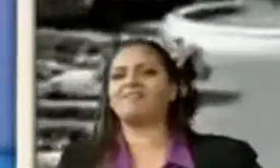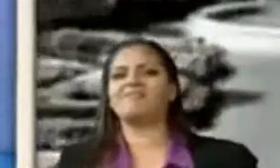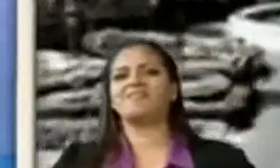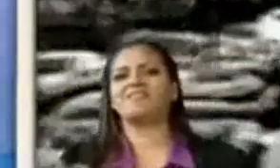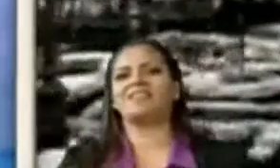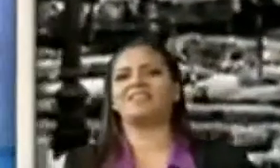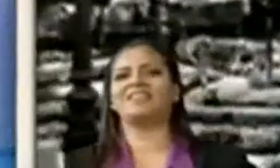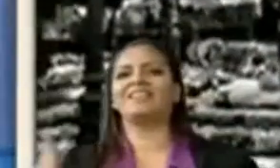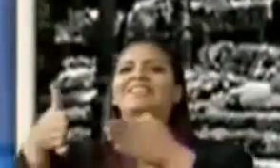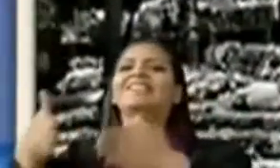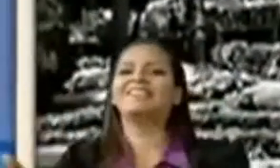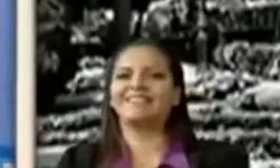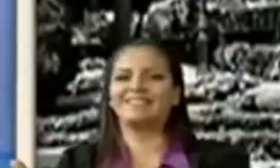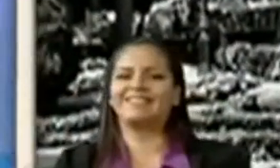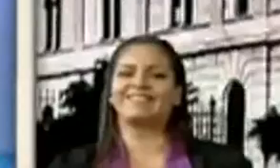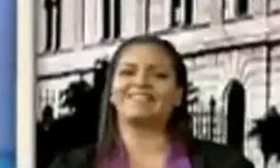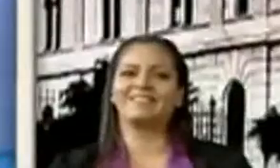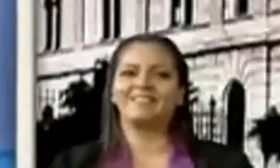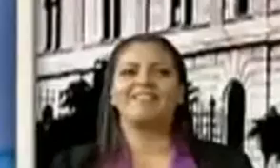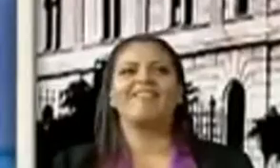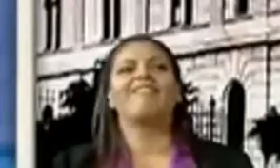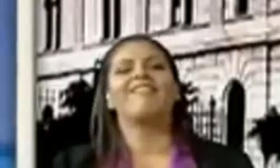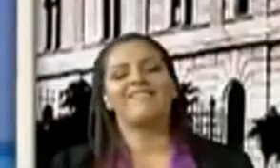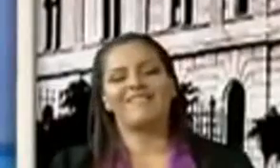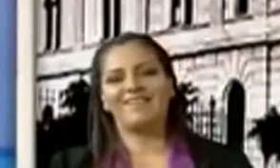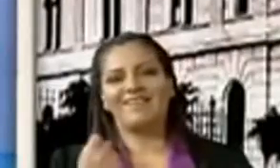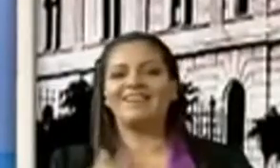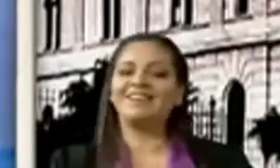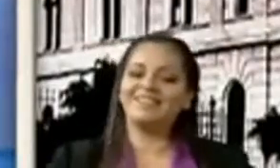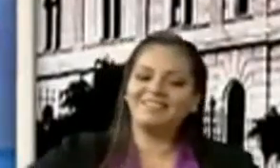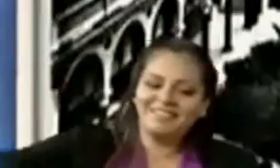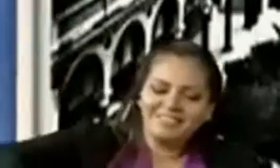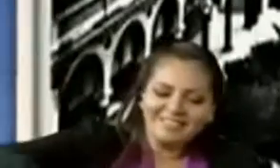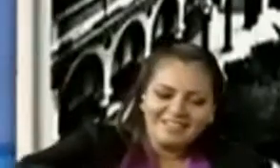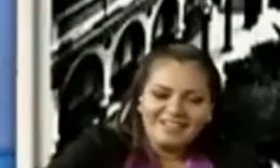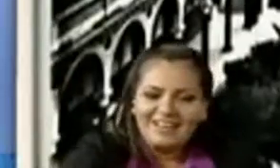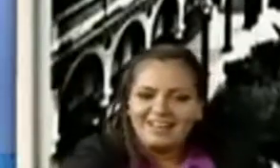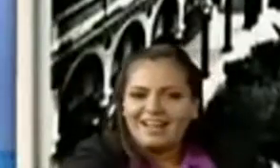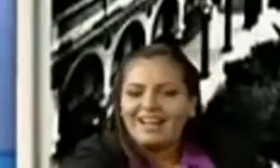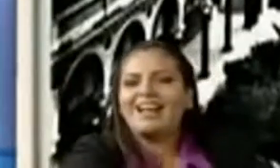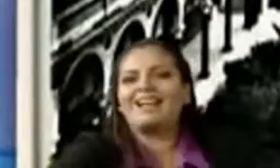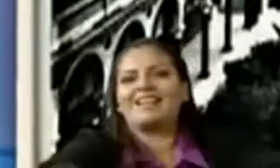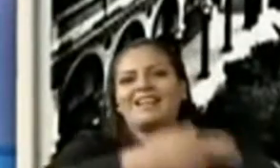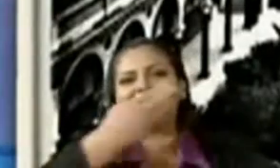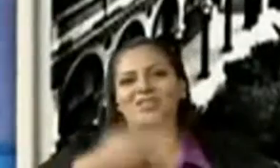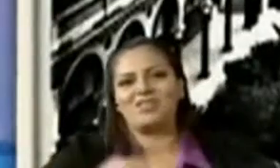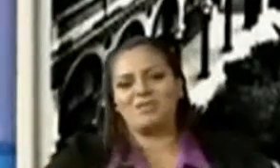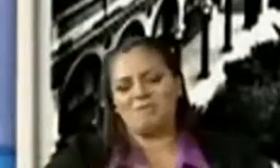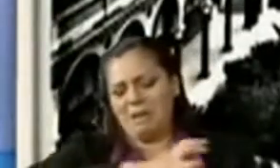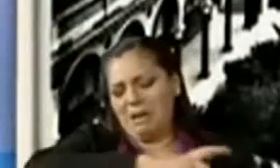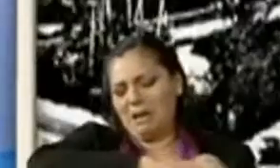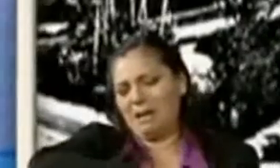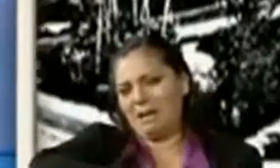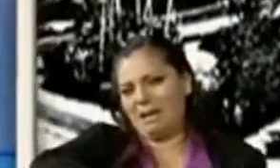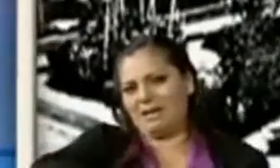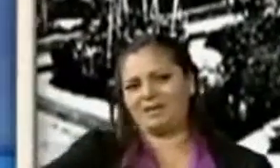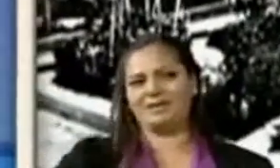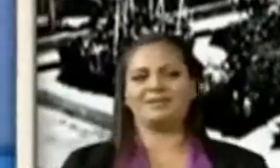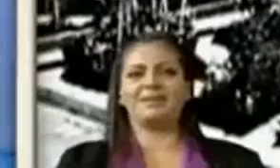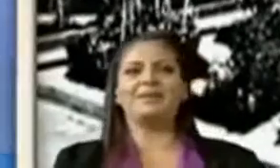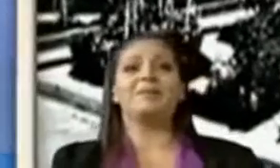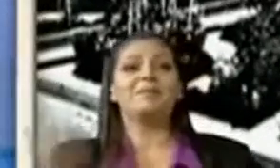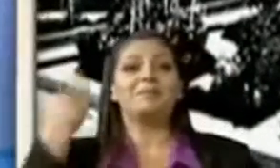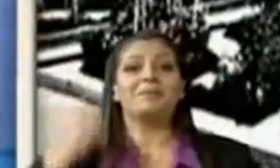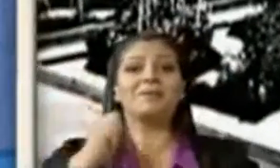tradición guayaquileña, ya que su fundación fue en 1564 y como